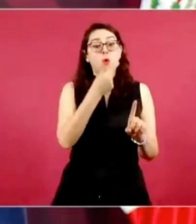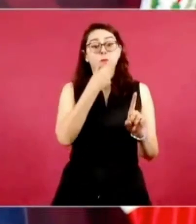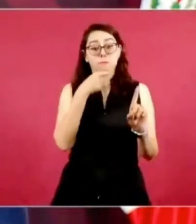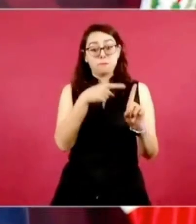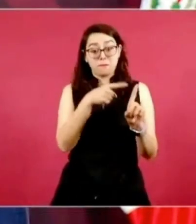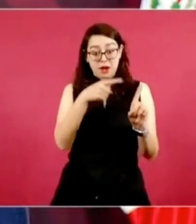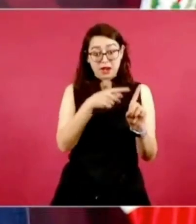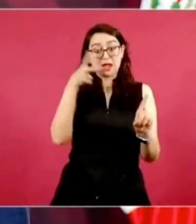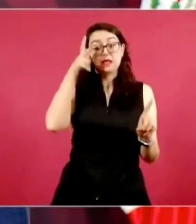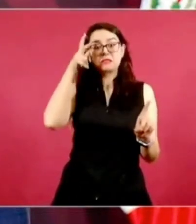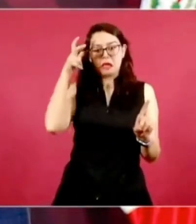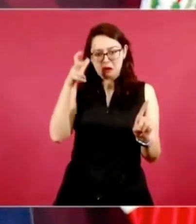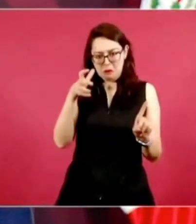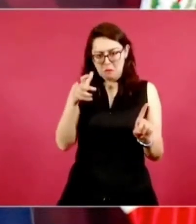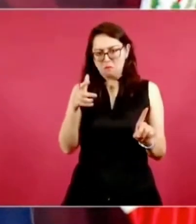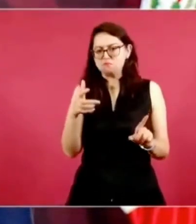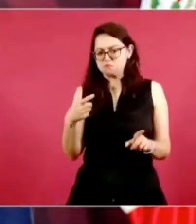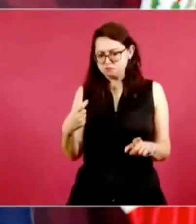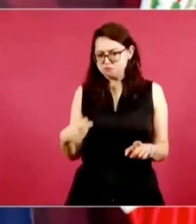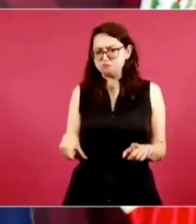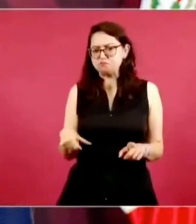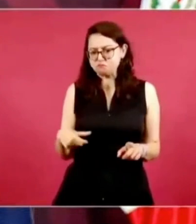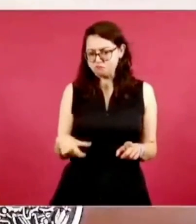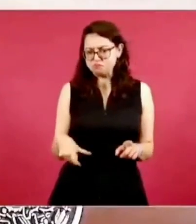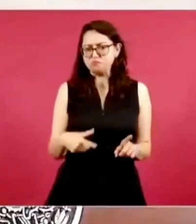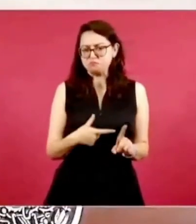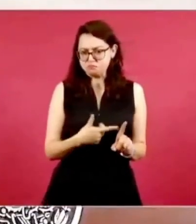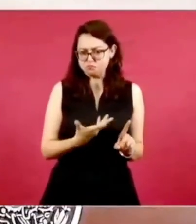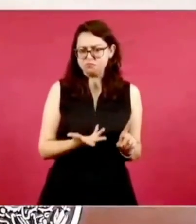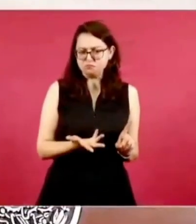y se había formado